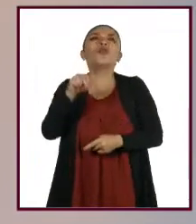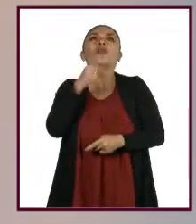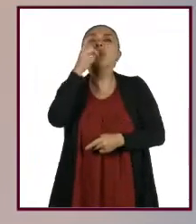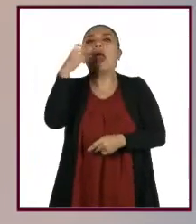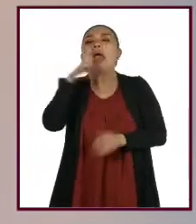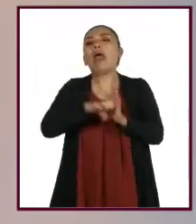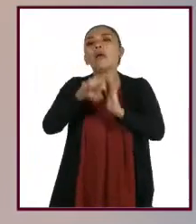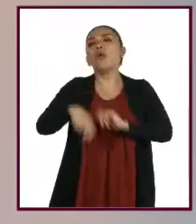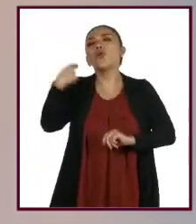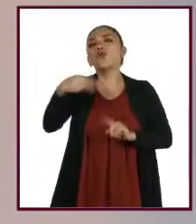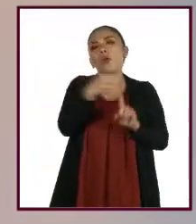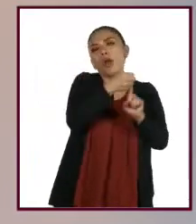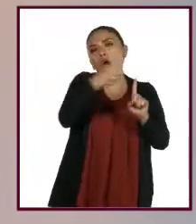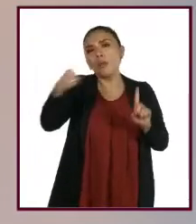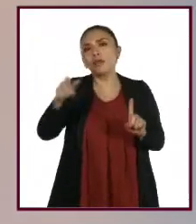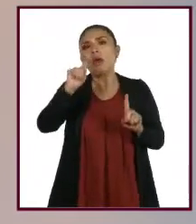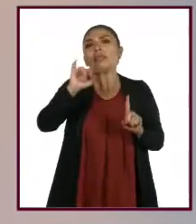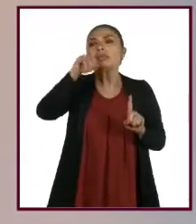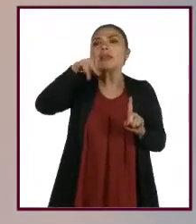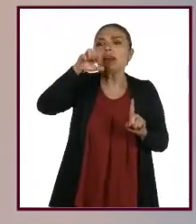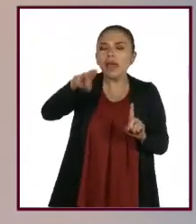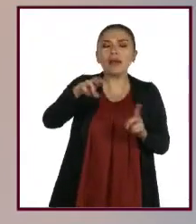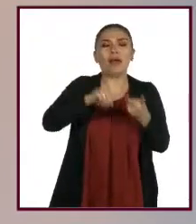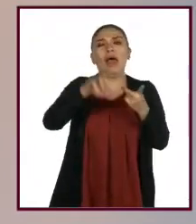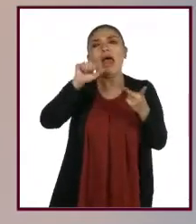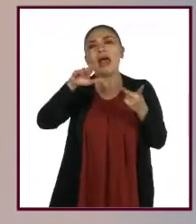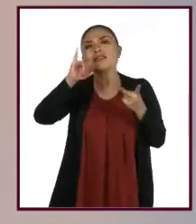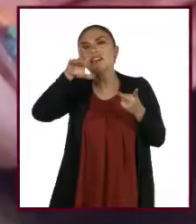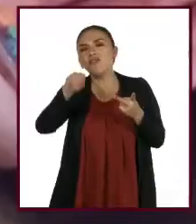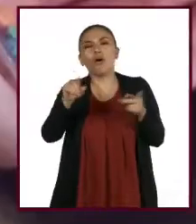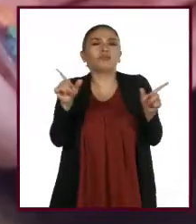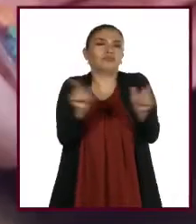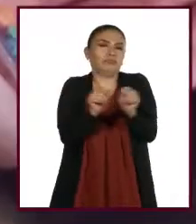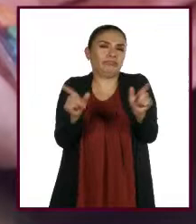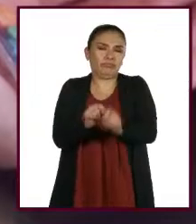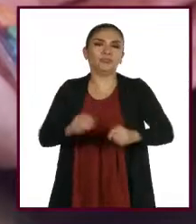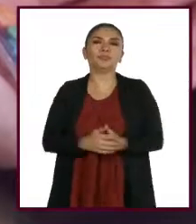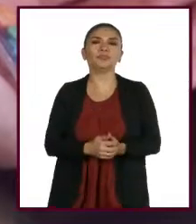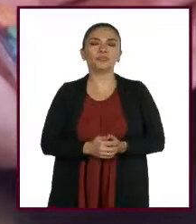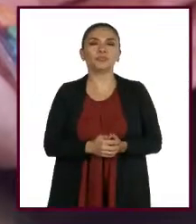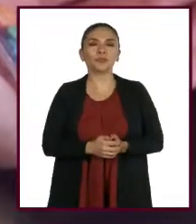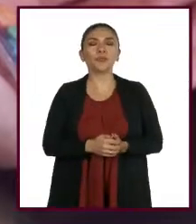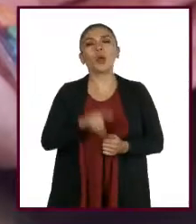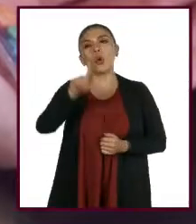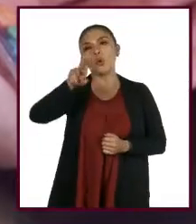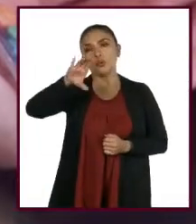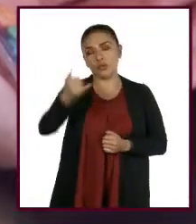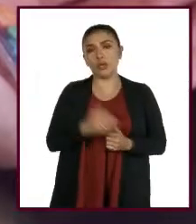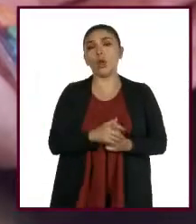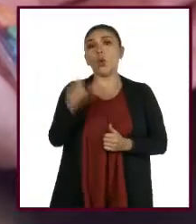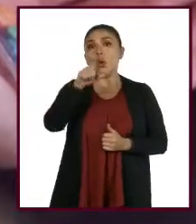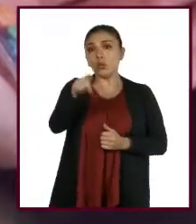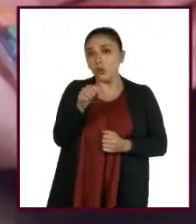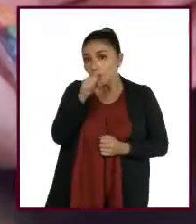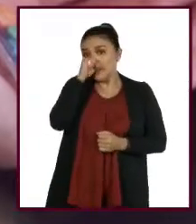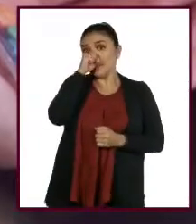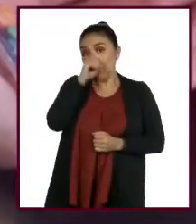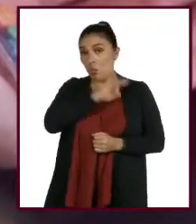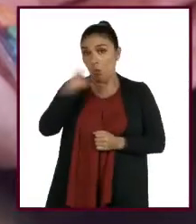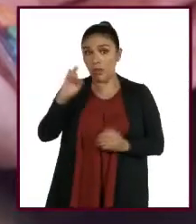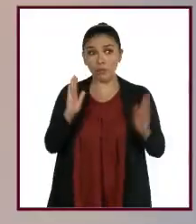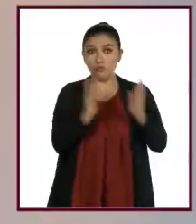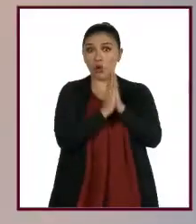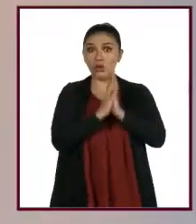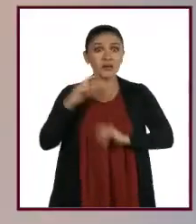ejemplo, el nombre completo, thinner, activo, etcétera. Lucy Kiala, ¿cuando usas inhalantes puedes morir inmediatamente?